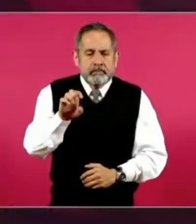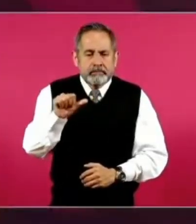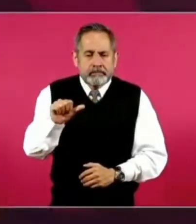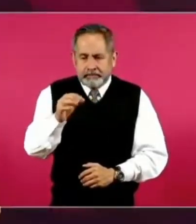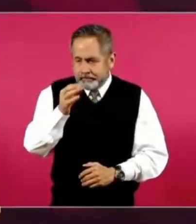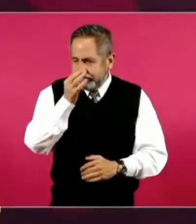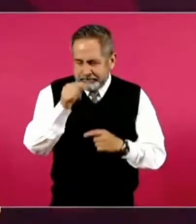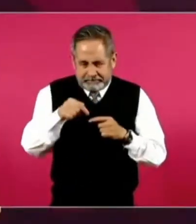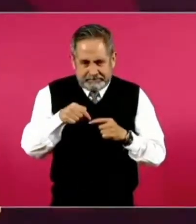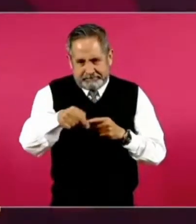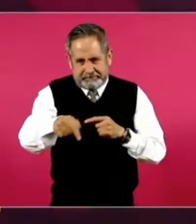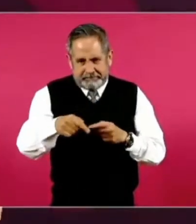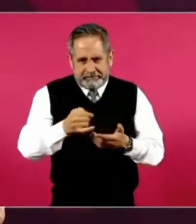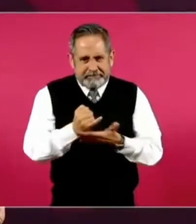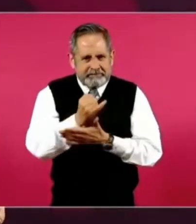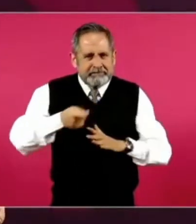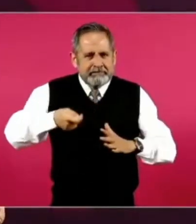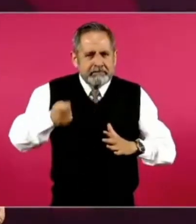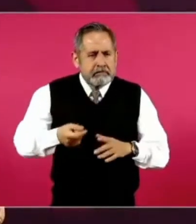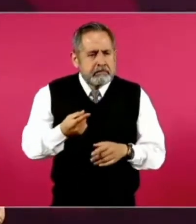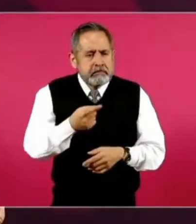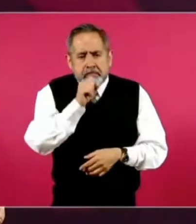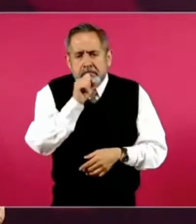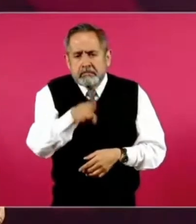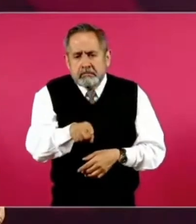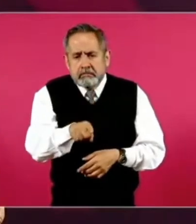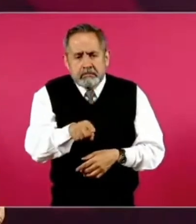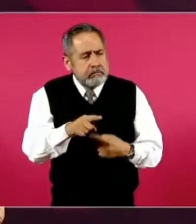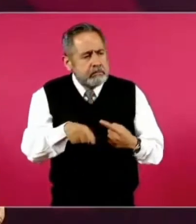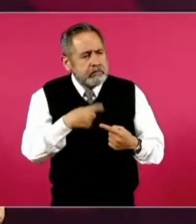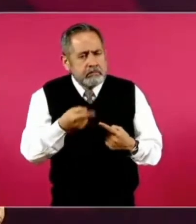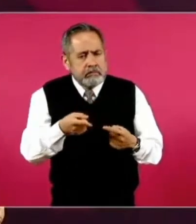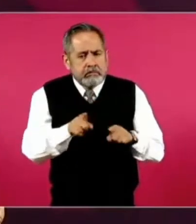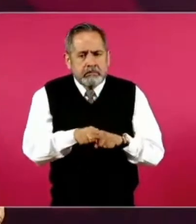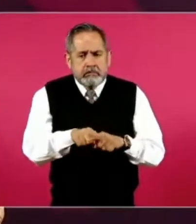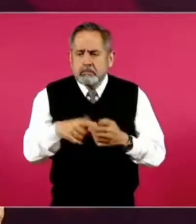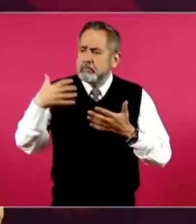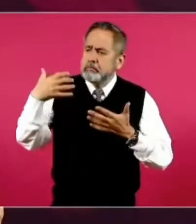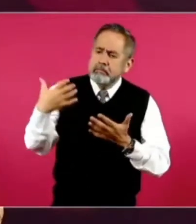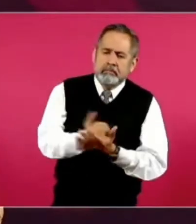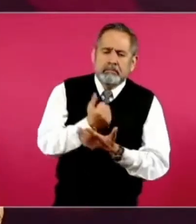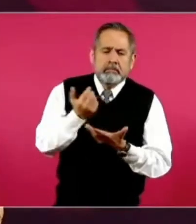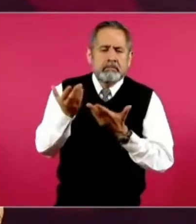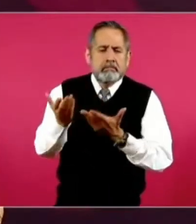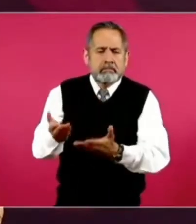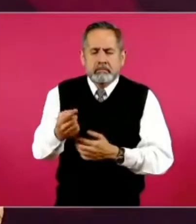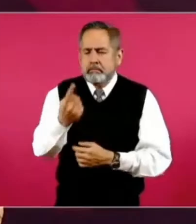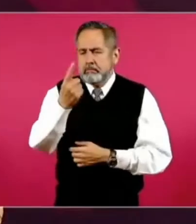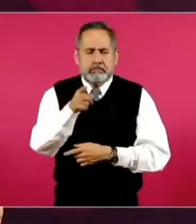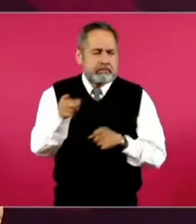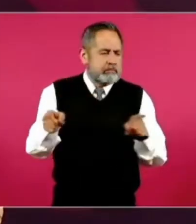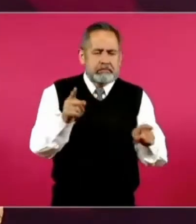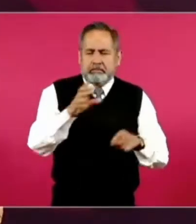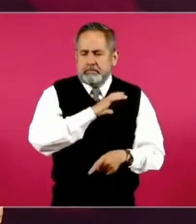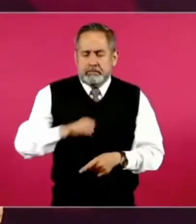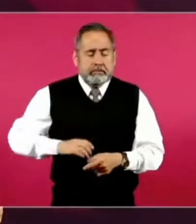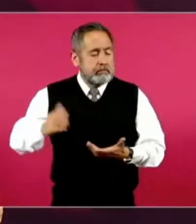resolver lo mismo, ¿no?, de que ganó uno de los